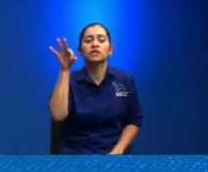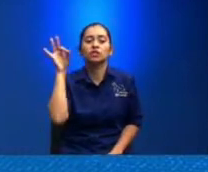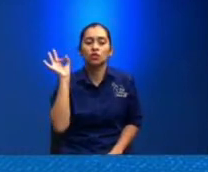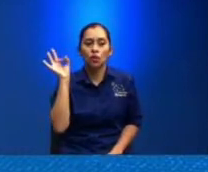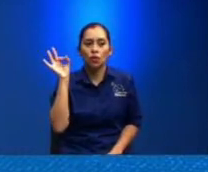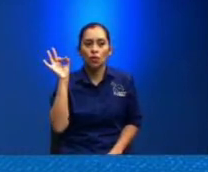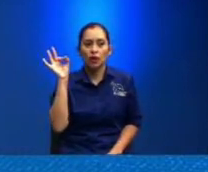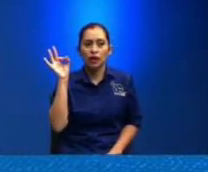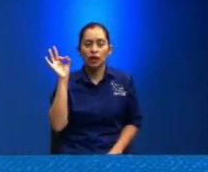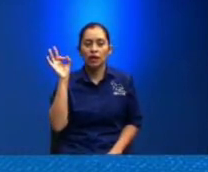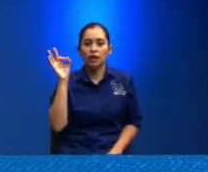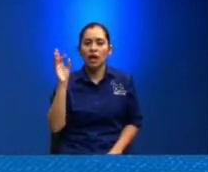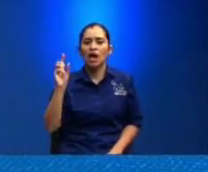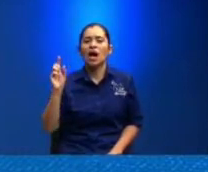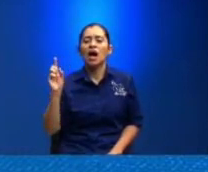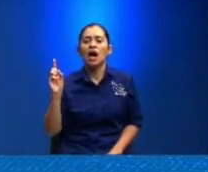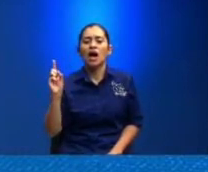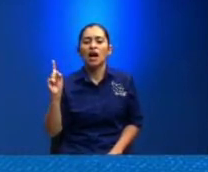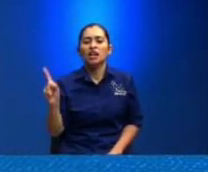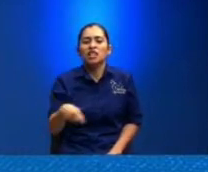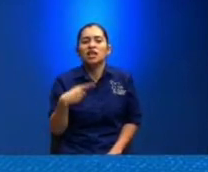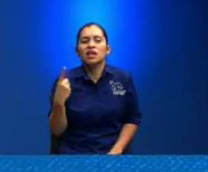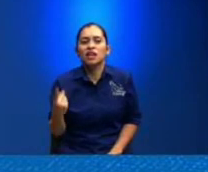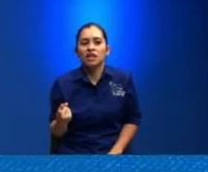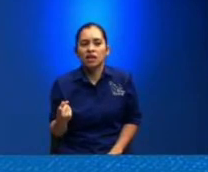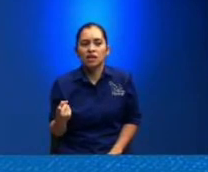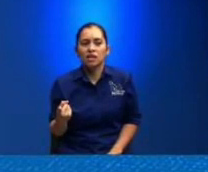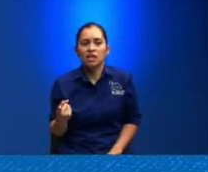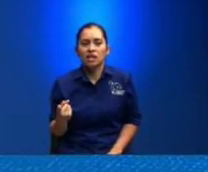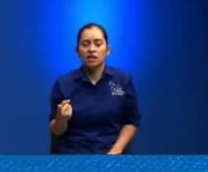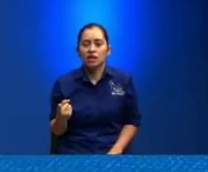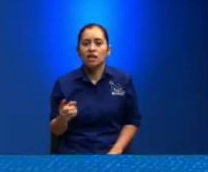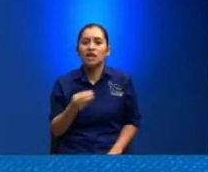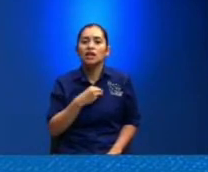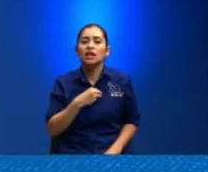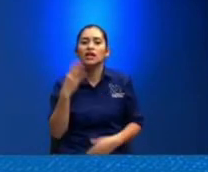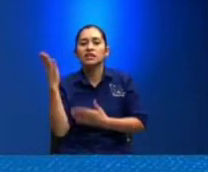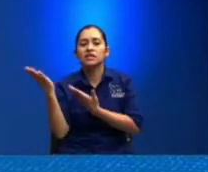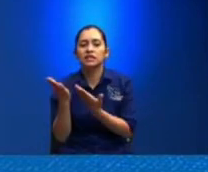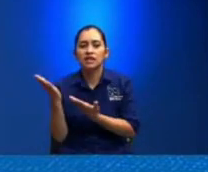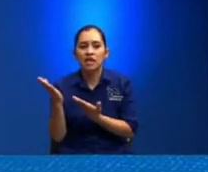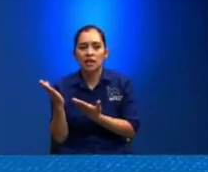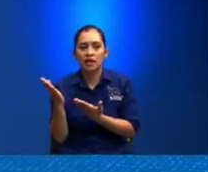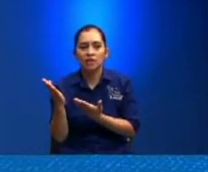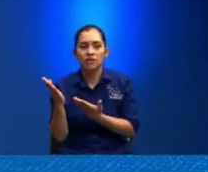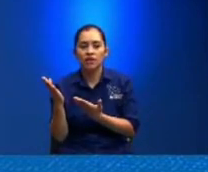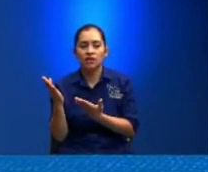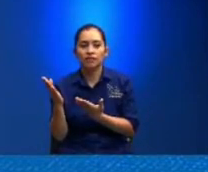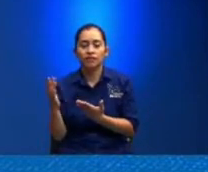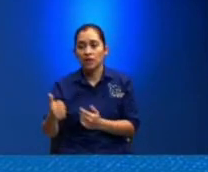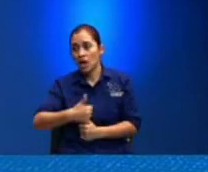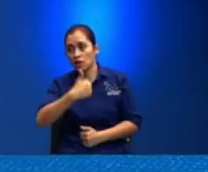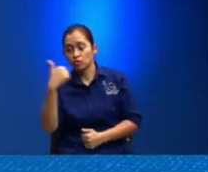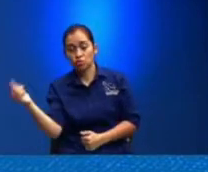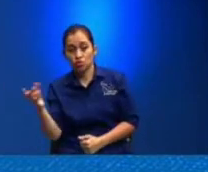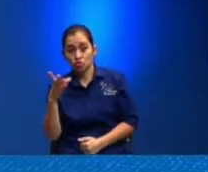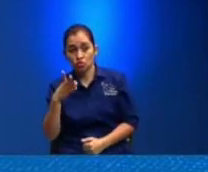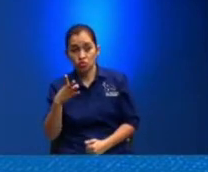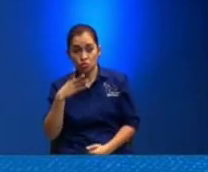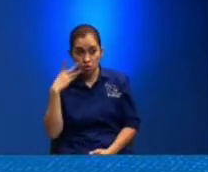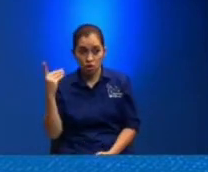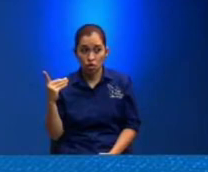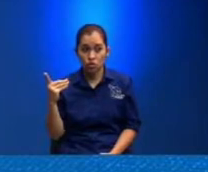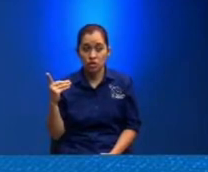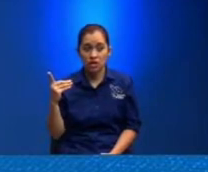en cuya tierra habitáis pero yo en mi casa serviremos a jehová a